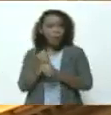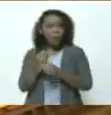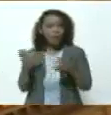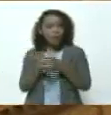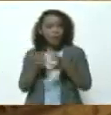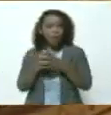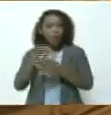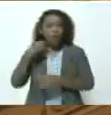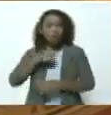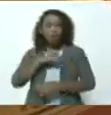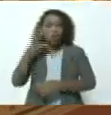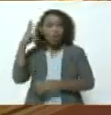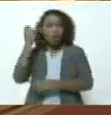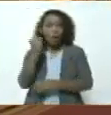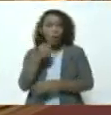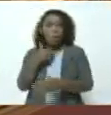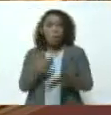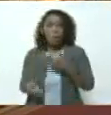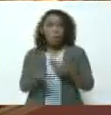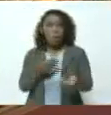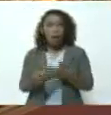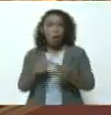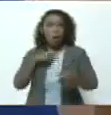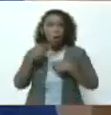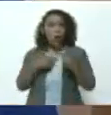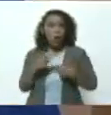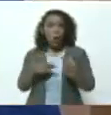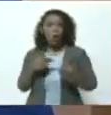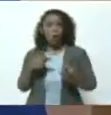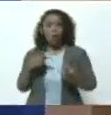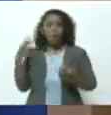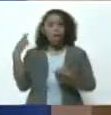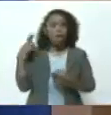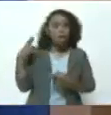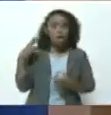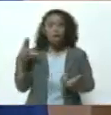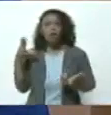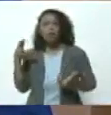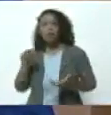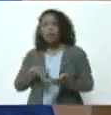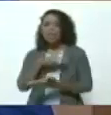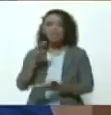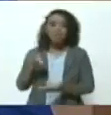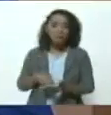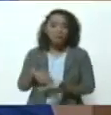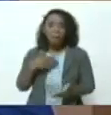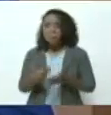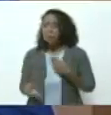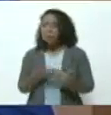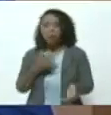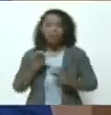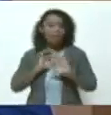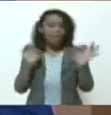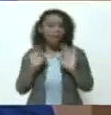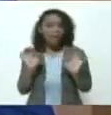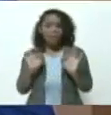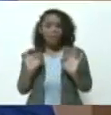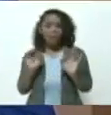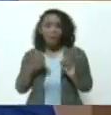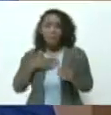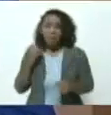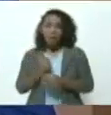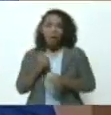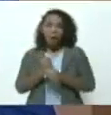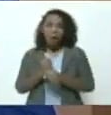logramos, sin importar color, raza, credo, nacionalidad, sin importar nada. Mi trabajo